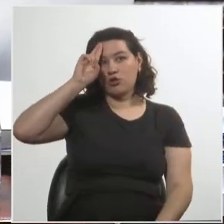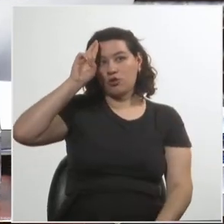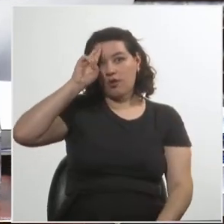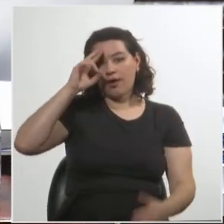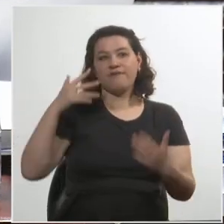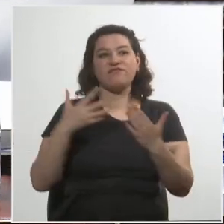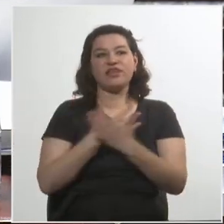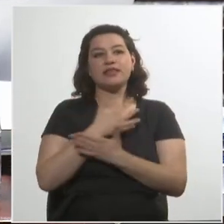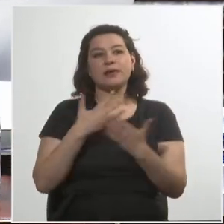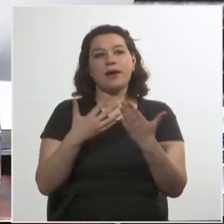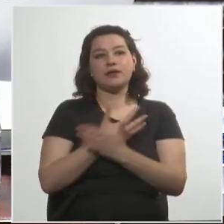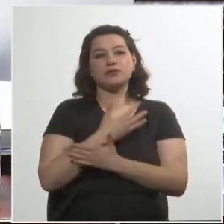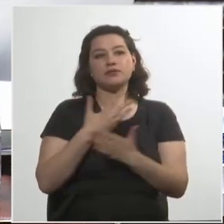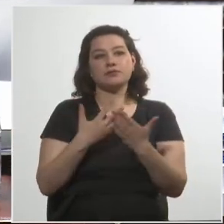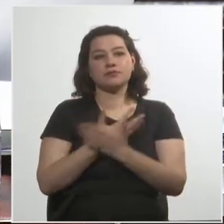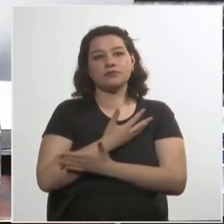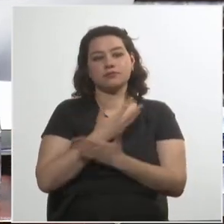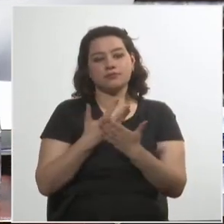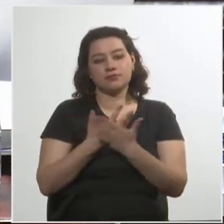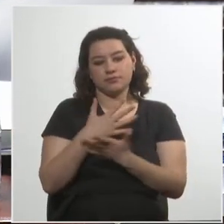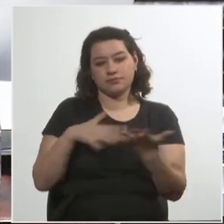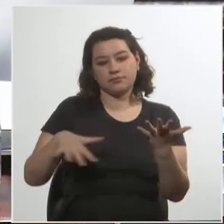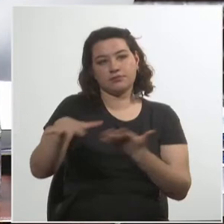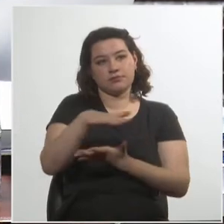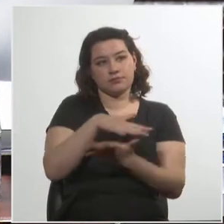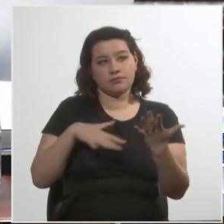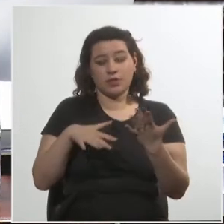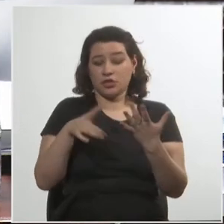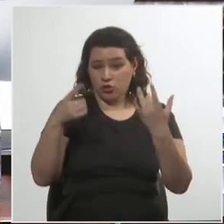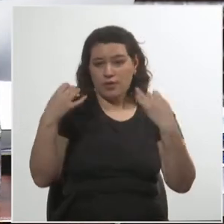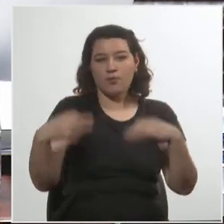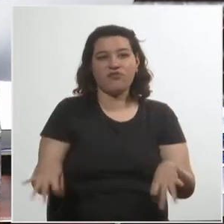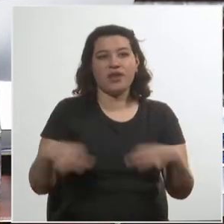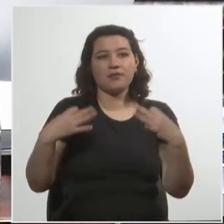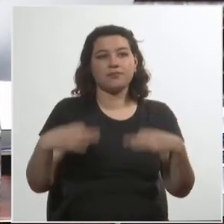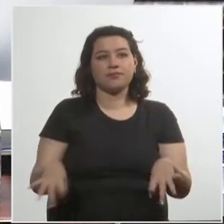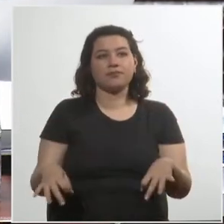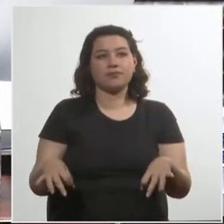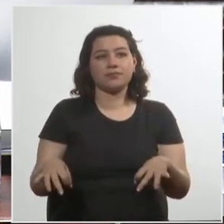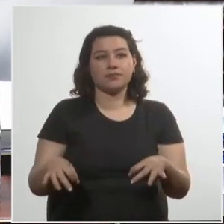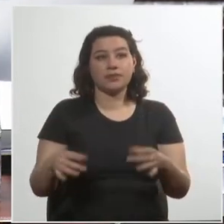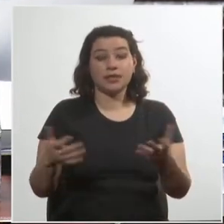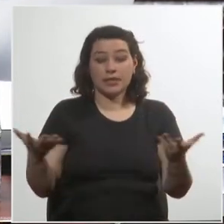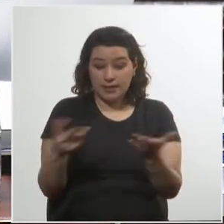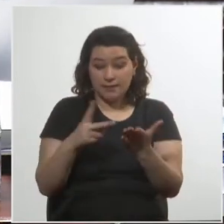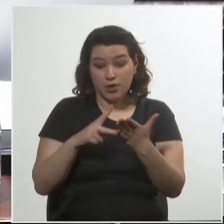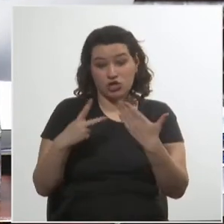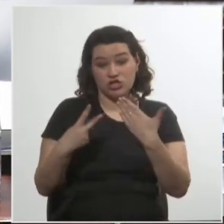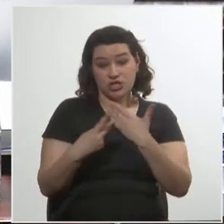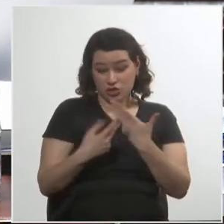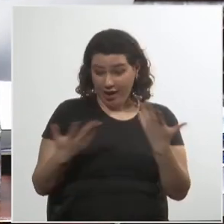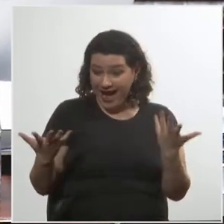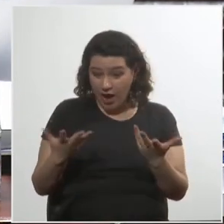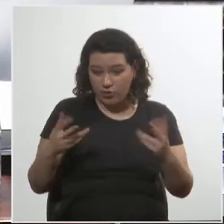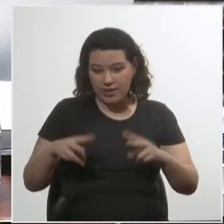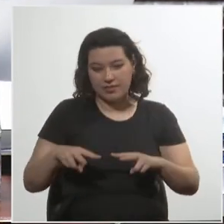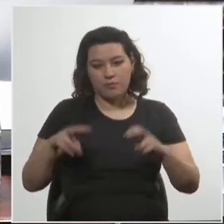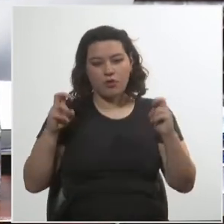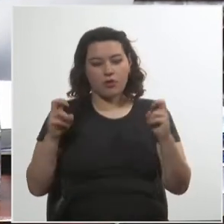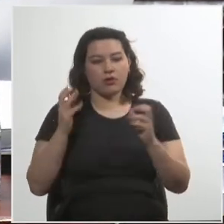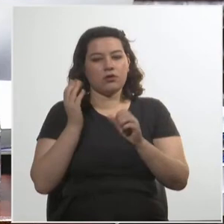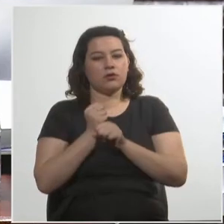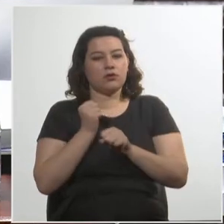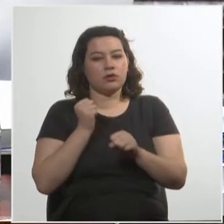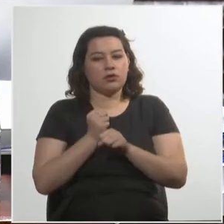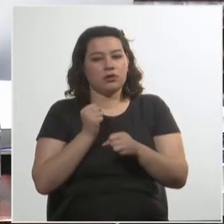las víctimas de dichos hechos y está muy bien el presente proyecto que está estudio plantea